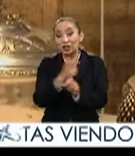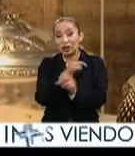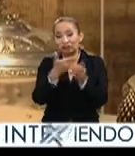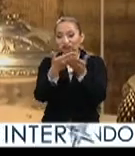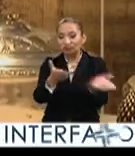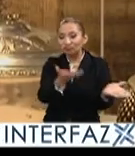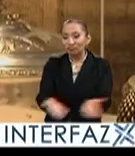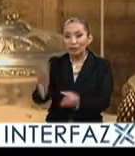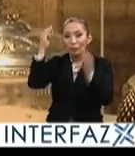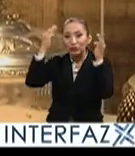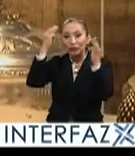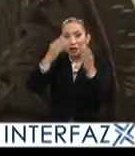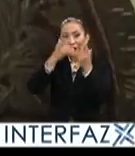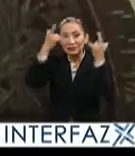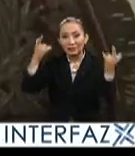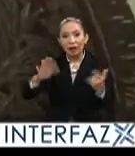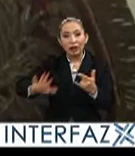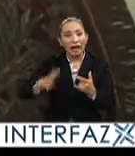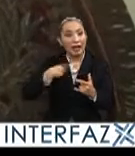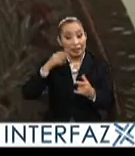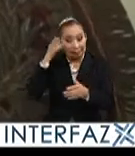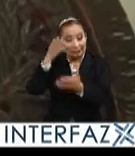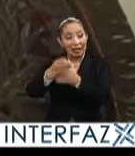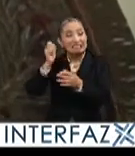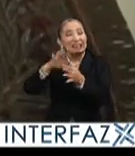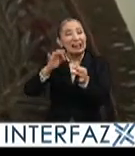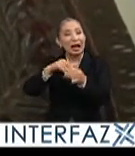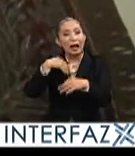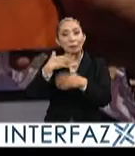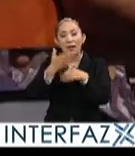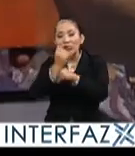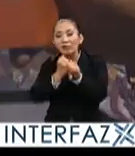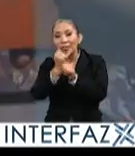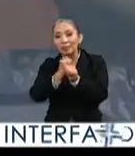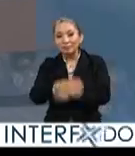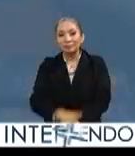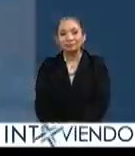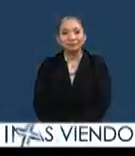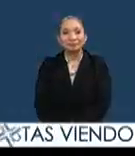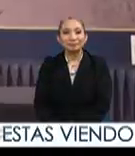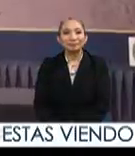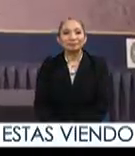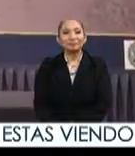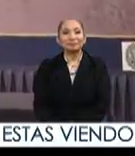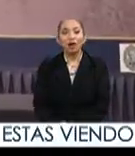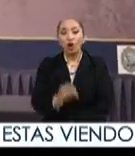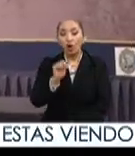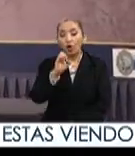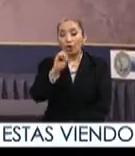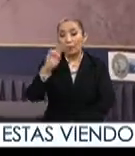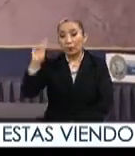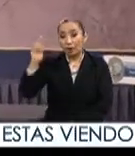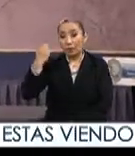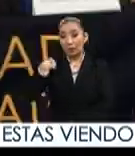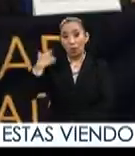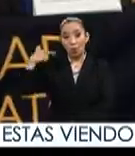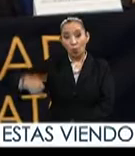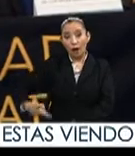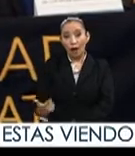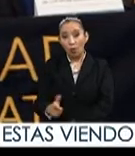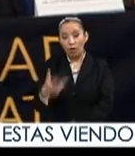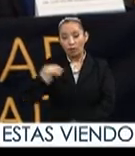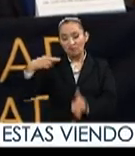sus puertas al Museo Histórico. No dejes de ver los detalles en nuestro reportaje. La UNAM y la Universidad de